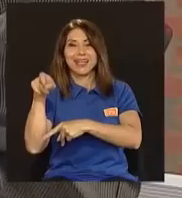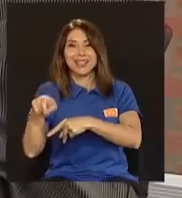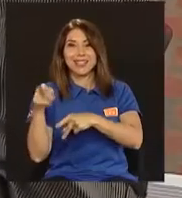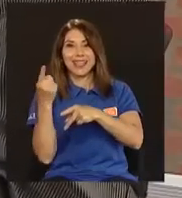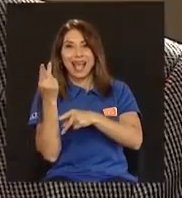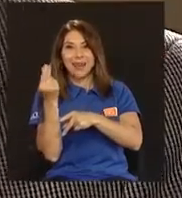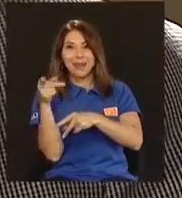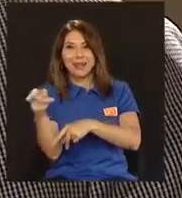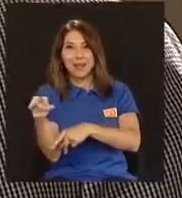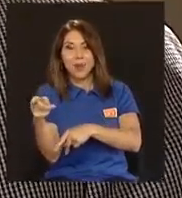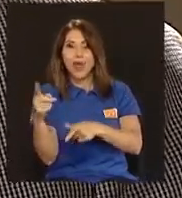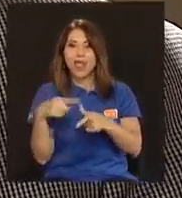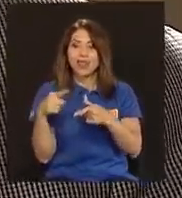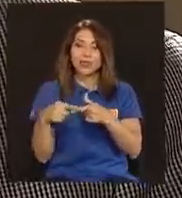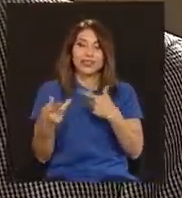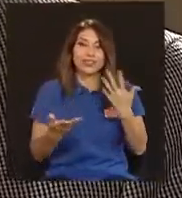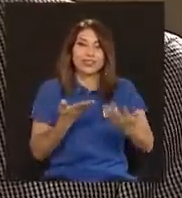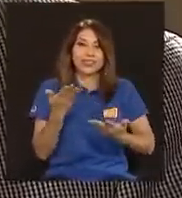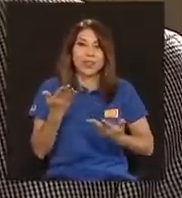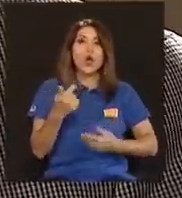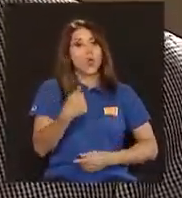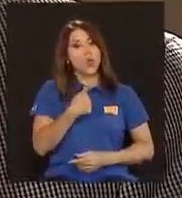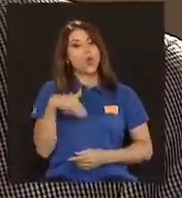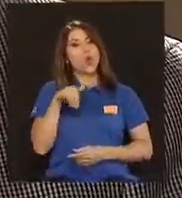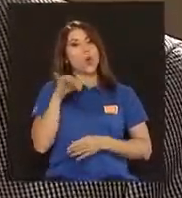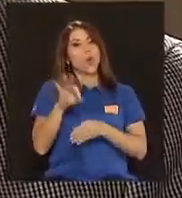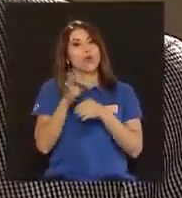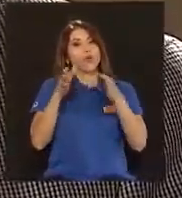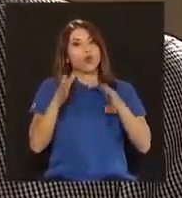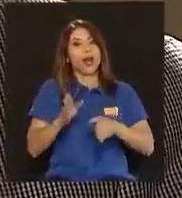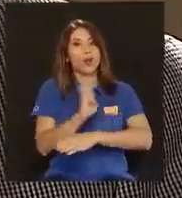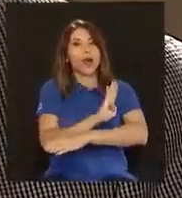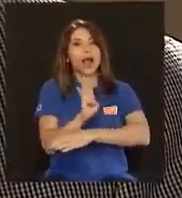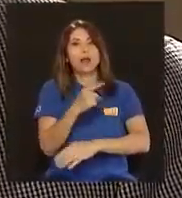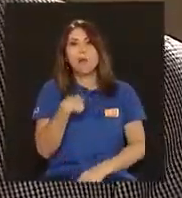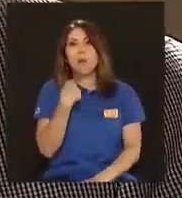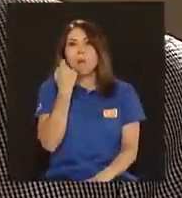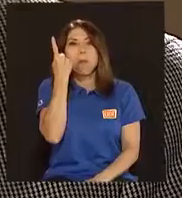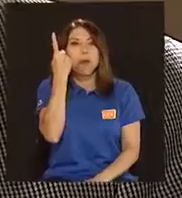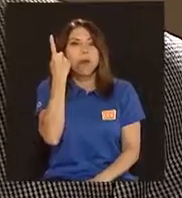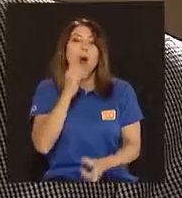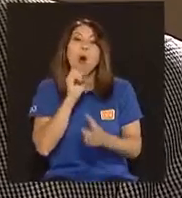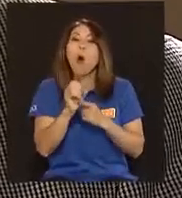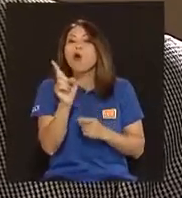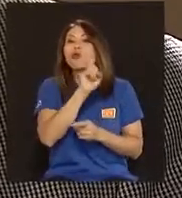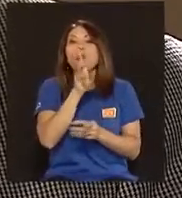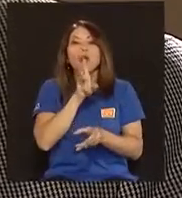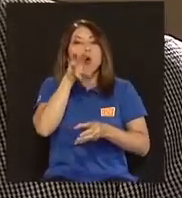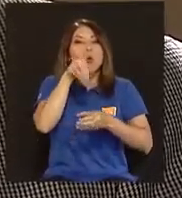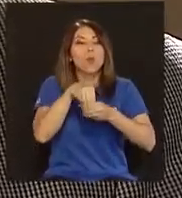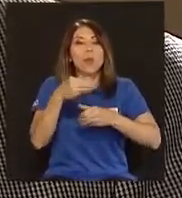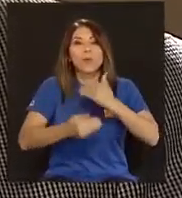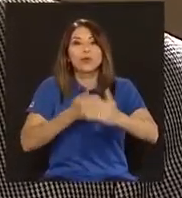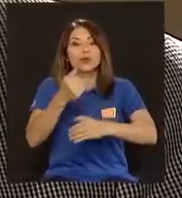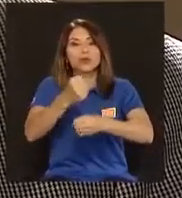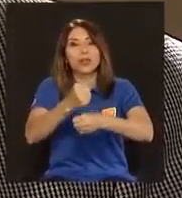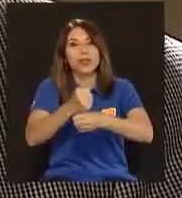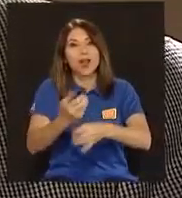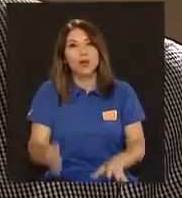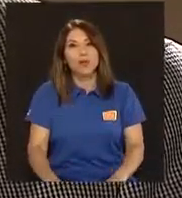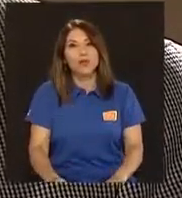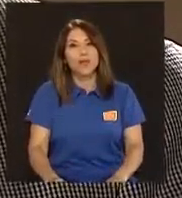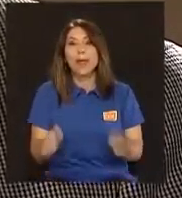entiende, o si la entiende no la incorpora en el modelo de trabajo, en los modelos de trabajo, en los procesos de trabajo.